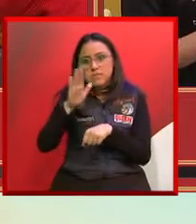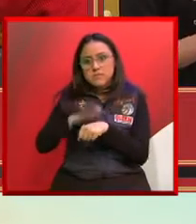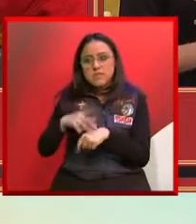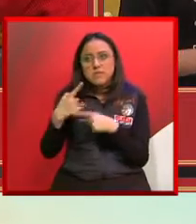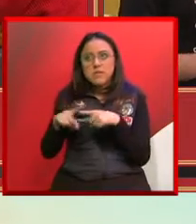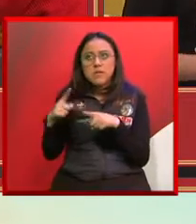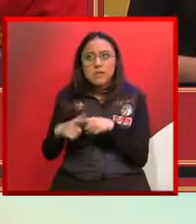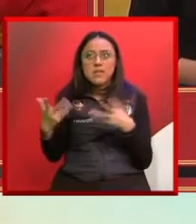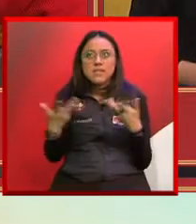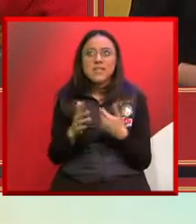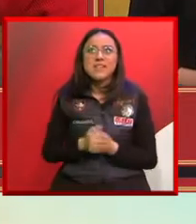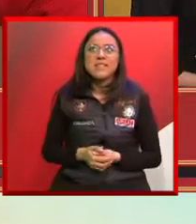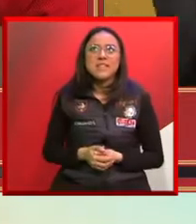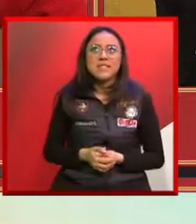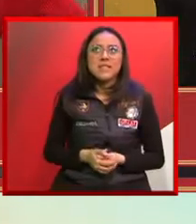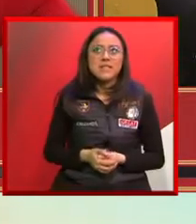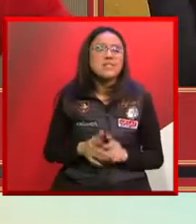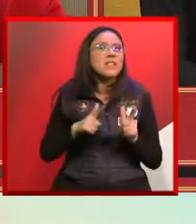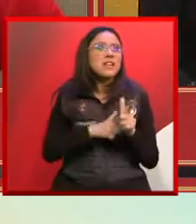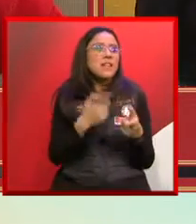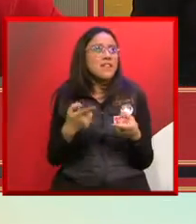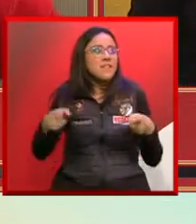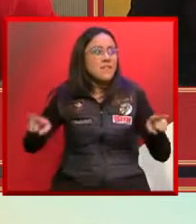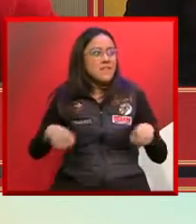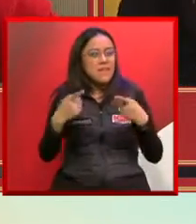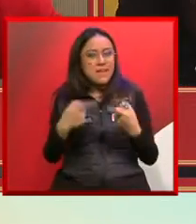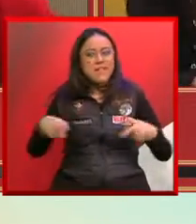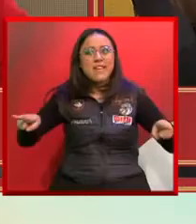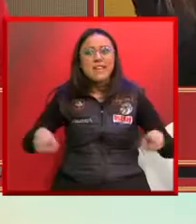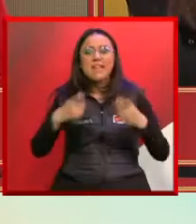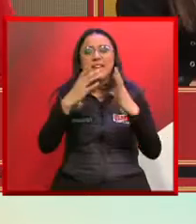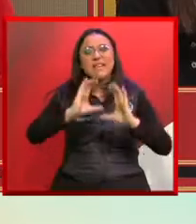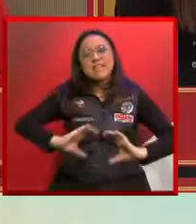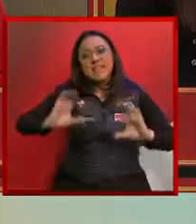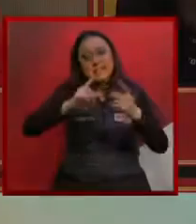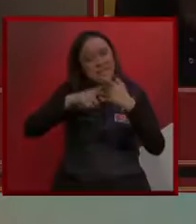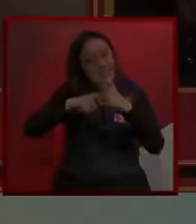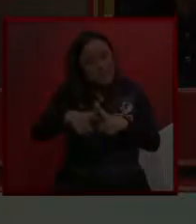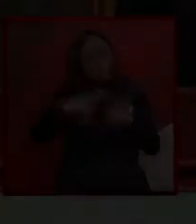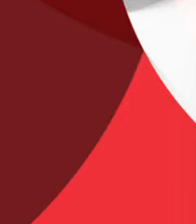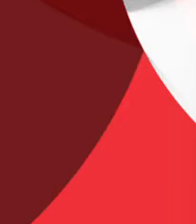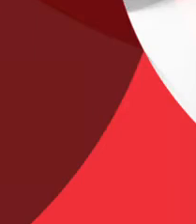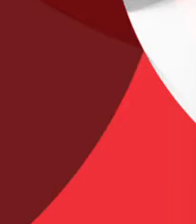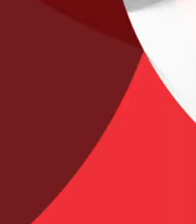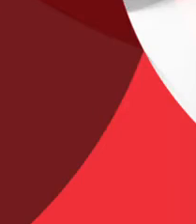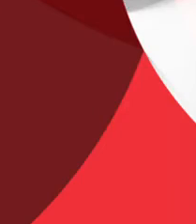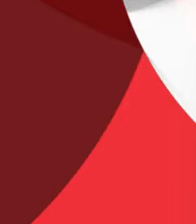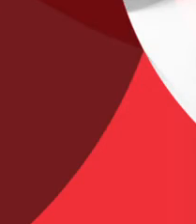Padrísimo, pues gracias. Aquí seguimos con la fiesta. Vamos a bailar. Gracias.